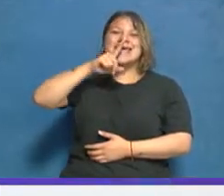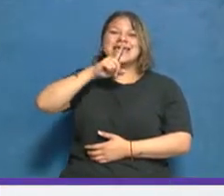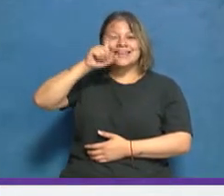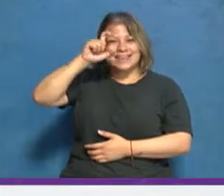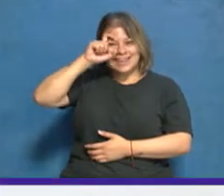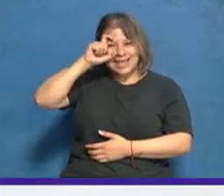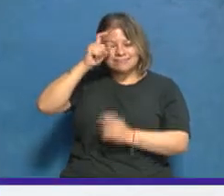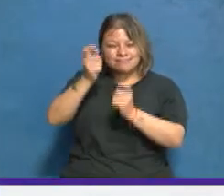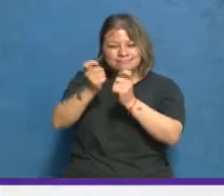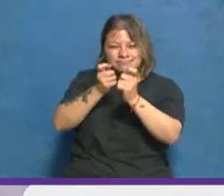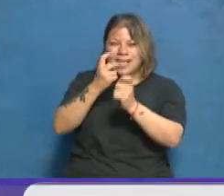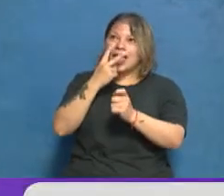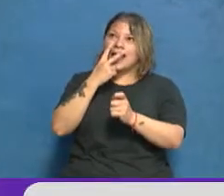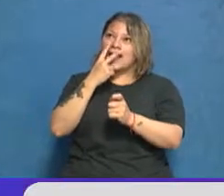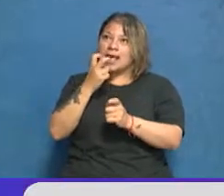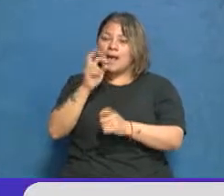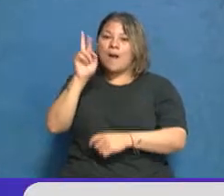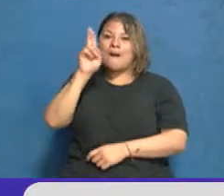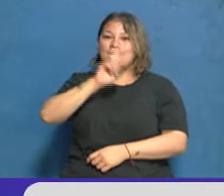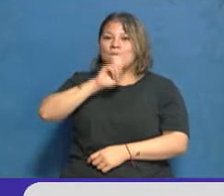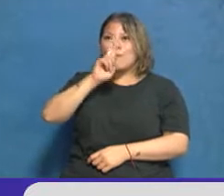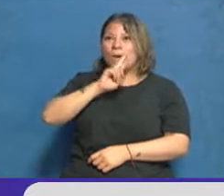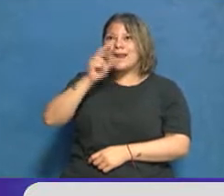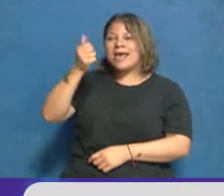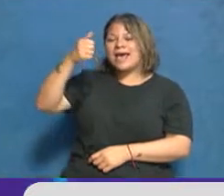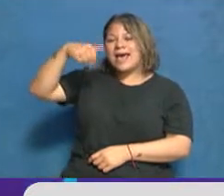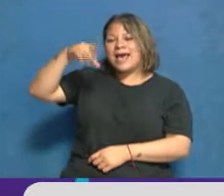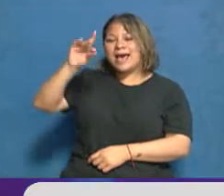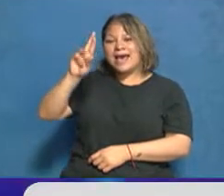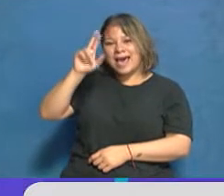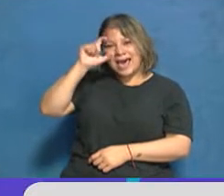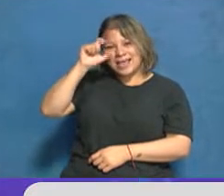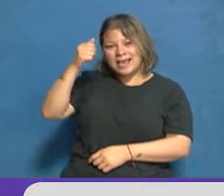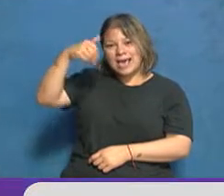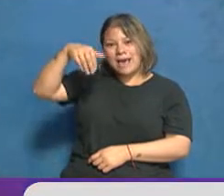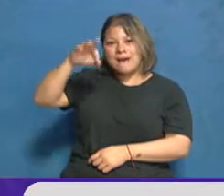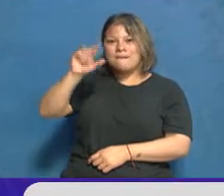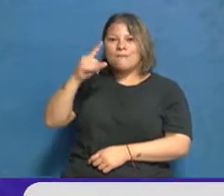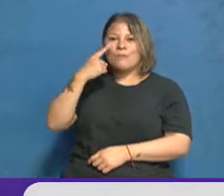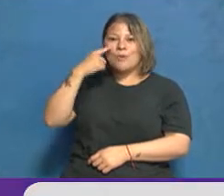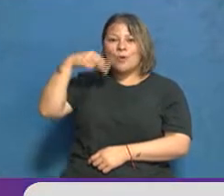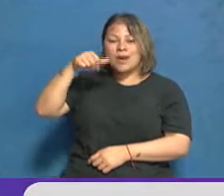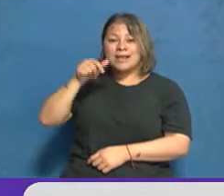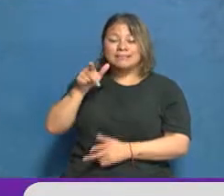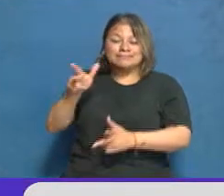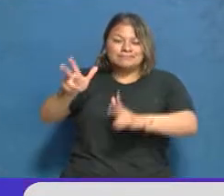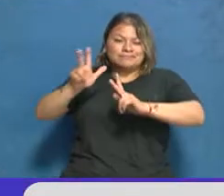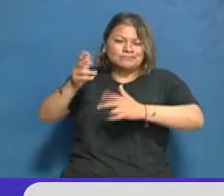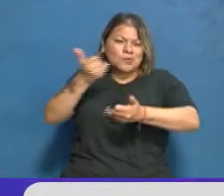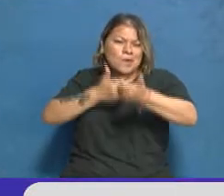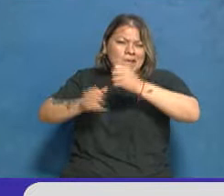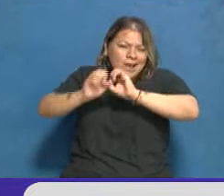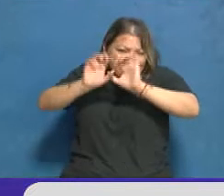ayudar, precisamente Molina, perdón, nos va a ayudar a entender esta maraña que poco a